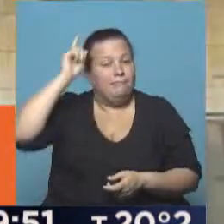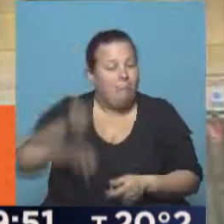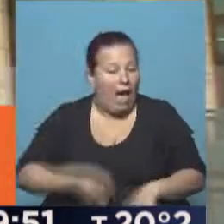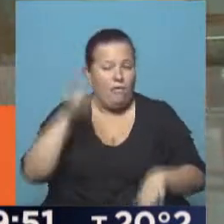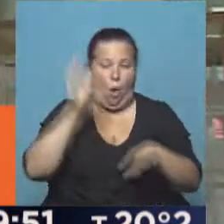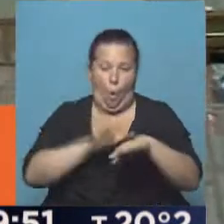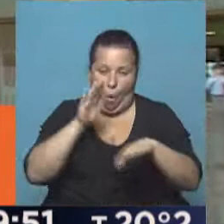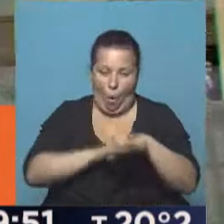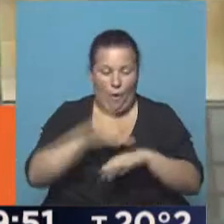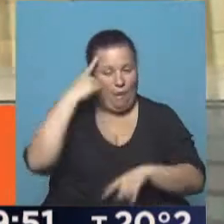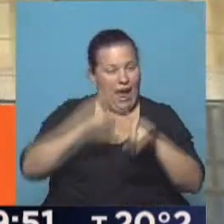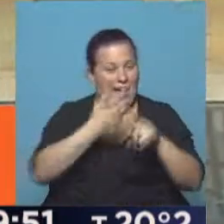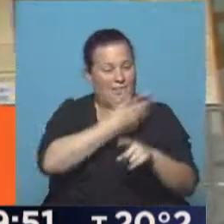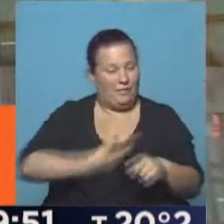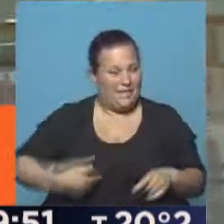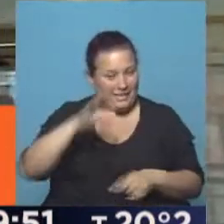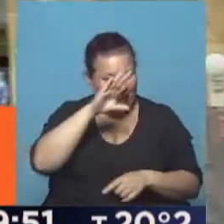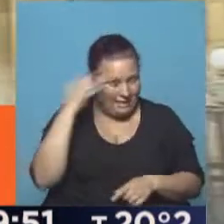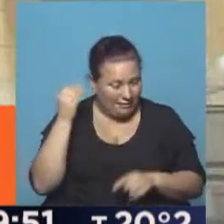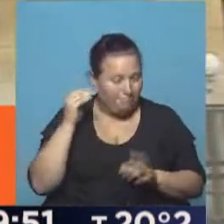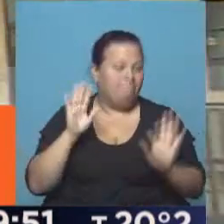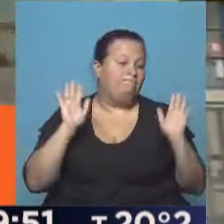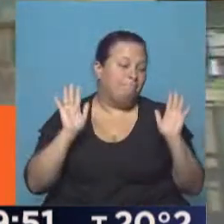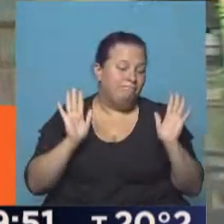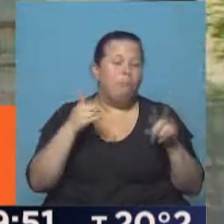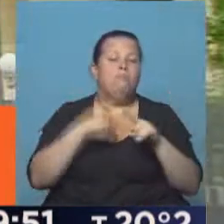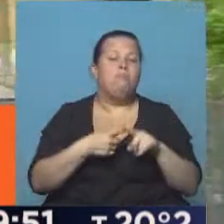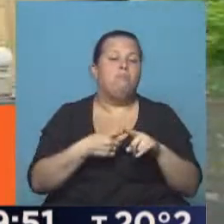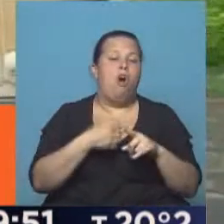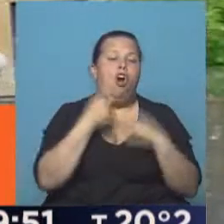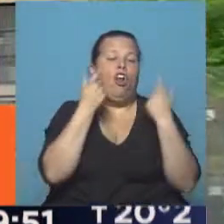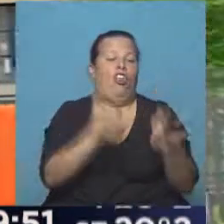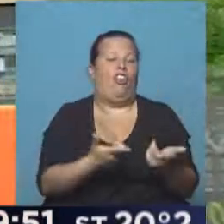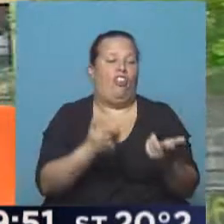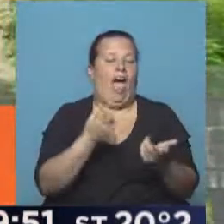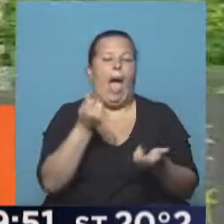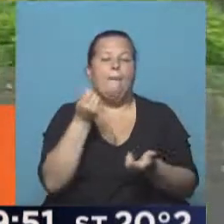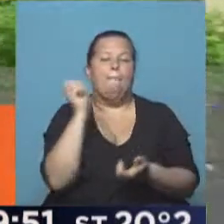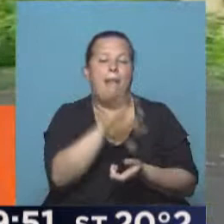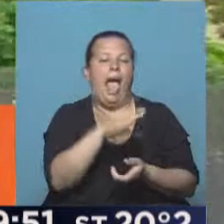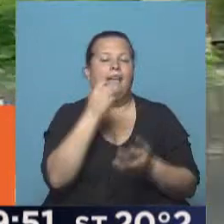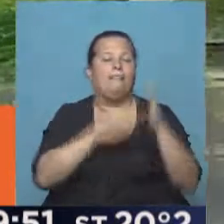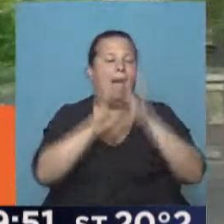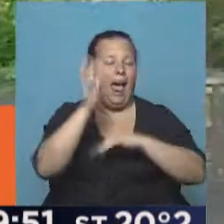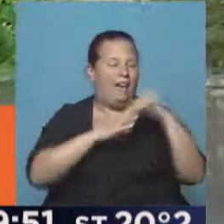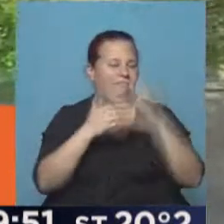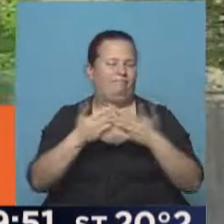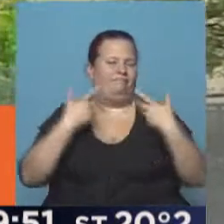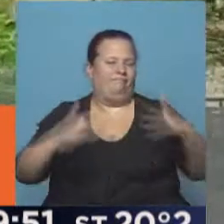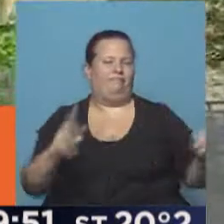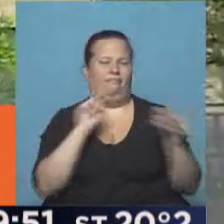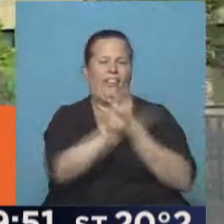procesar a la expresidenta justamente por haber otorgado fondos de obra pública en forma discrecional